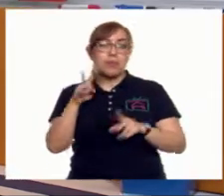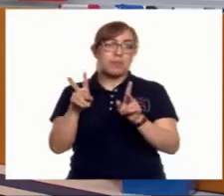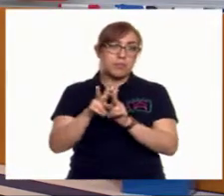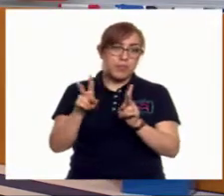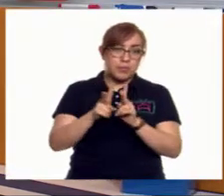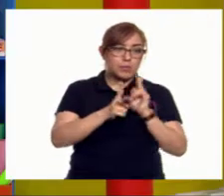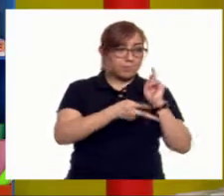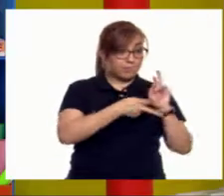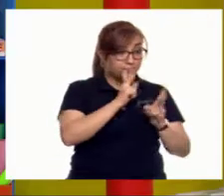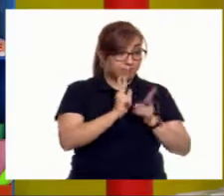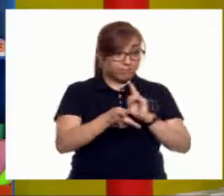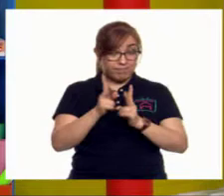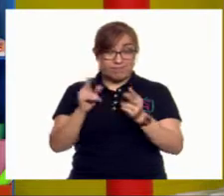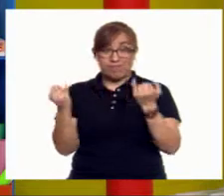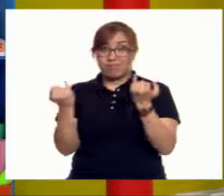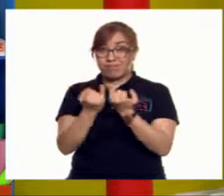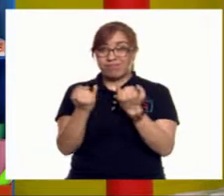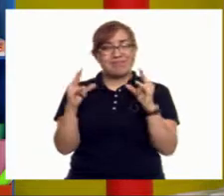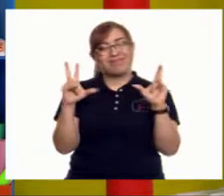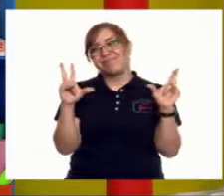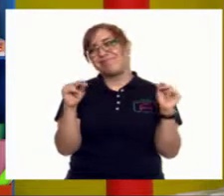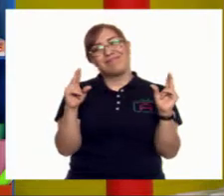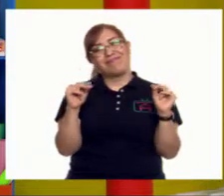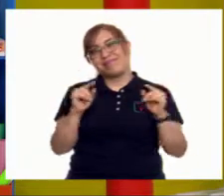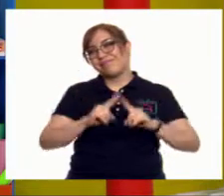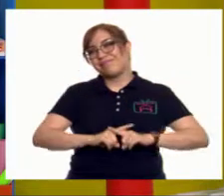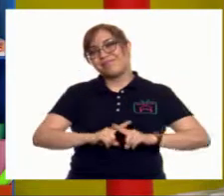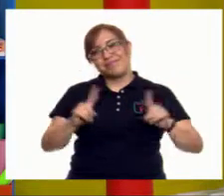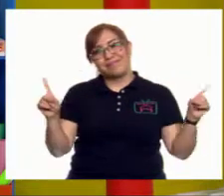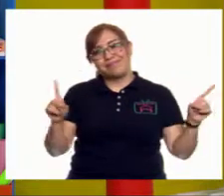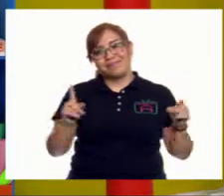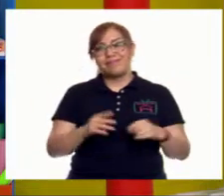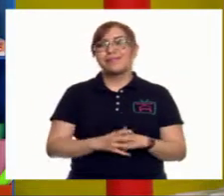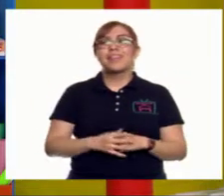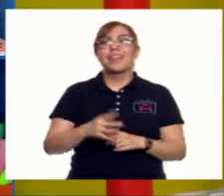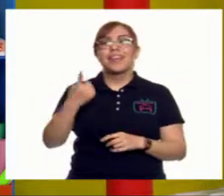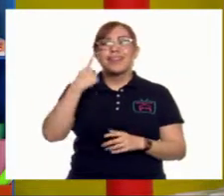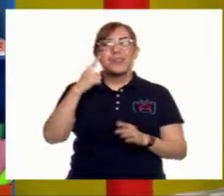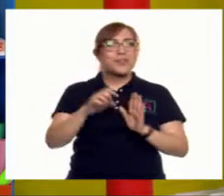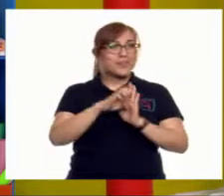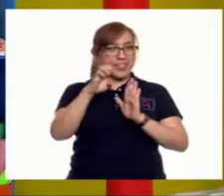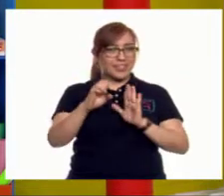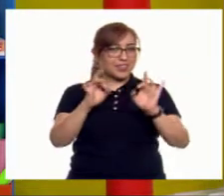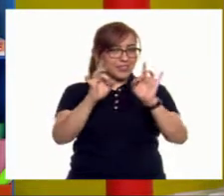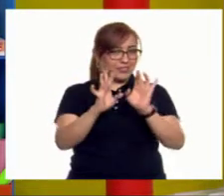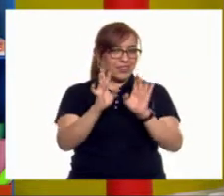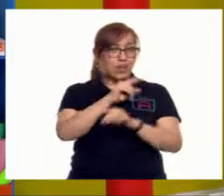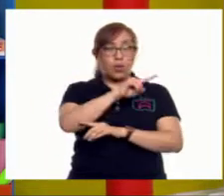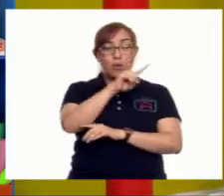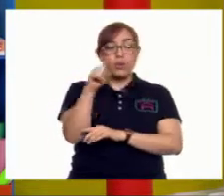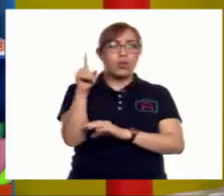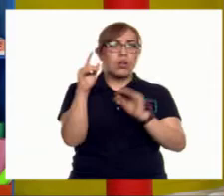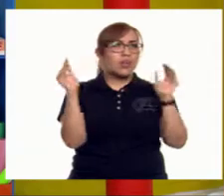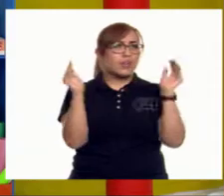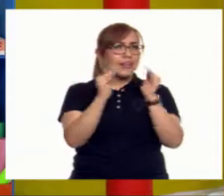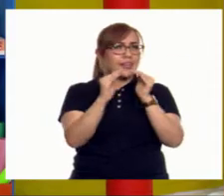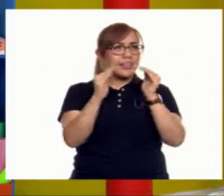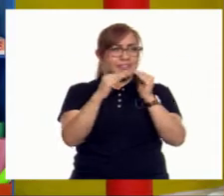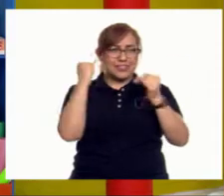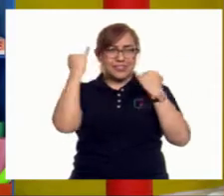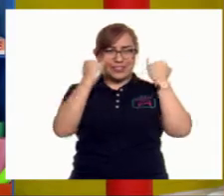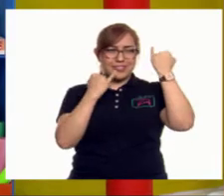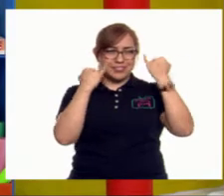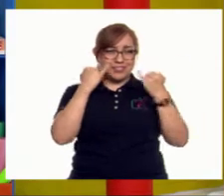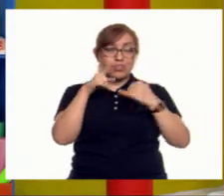primos. Exactamente. Te tengo, por ejemplo, una situación. Imagínense allá en casa, niñas y niños. Están con